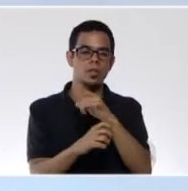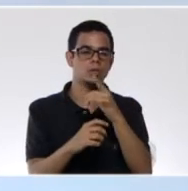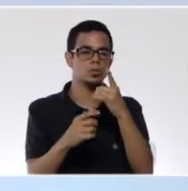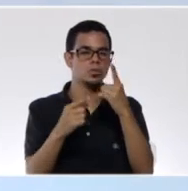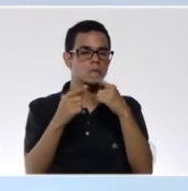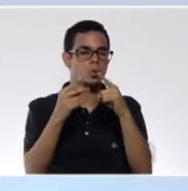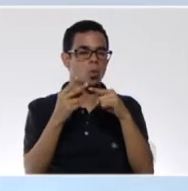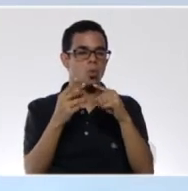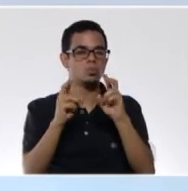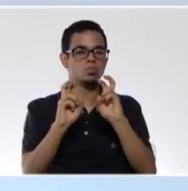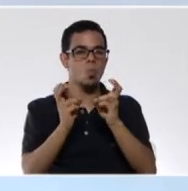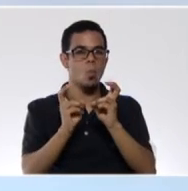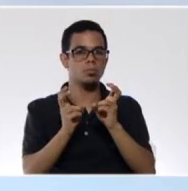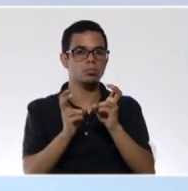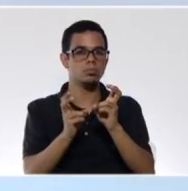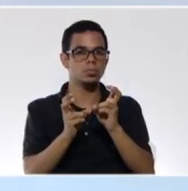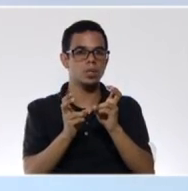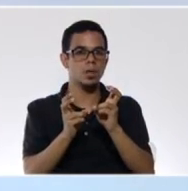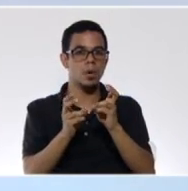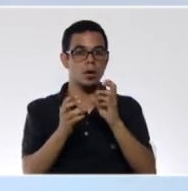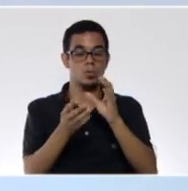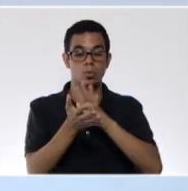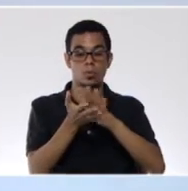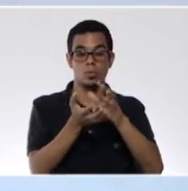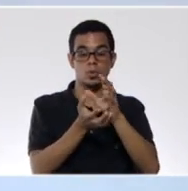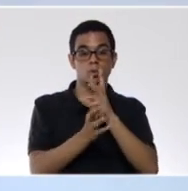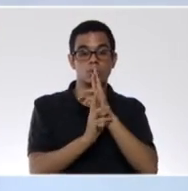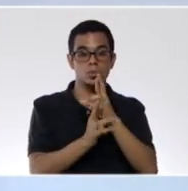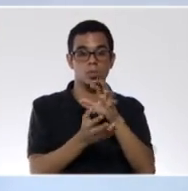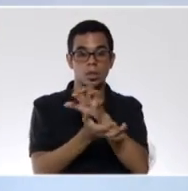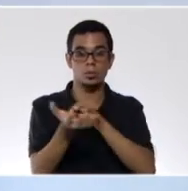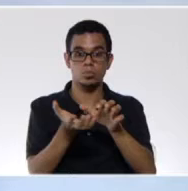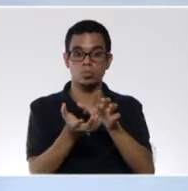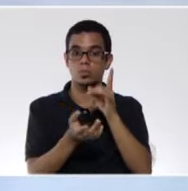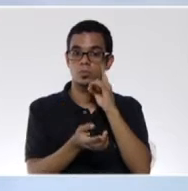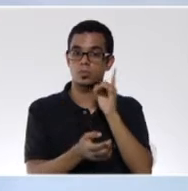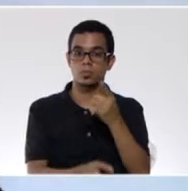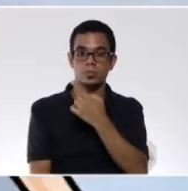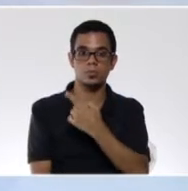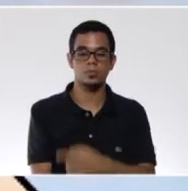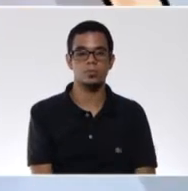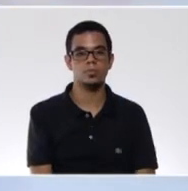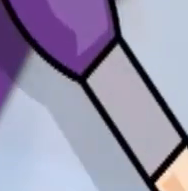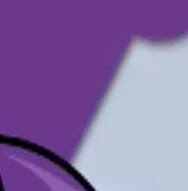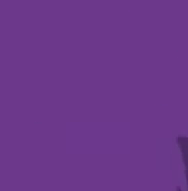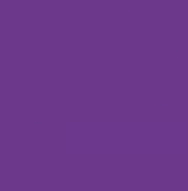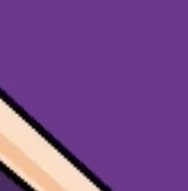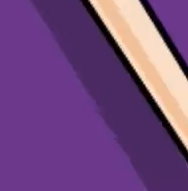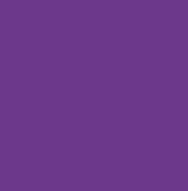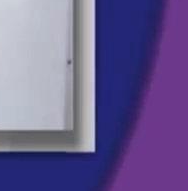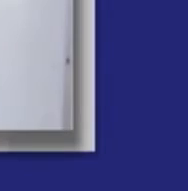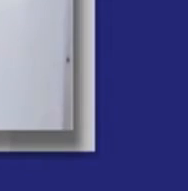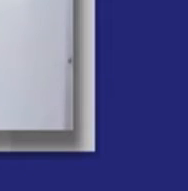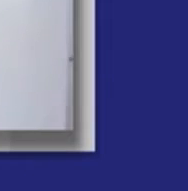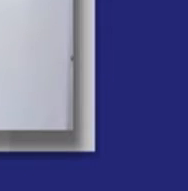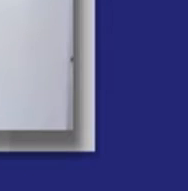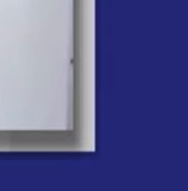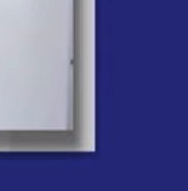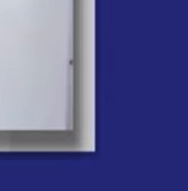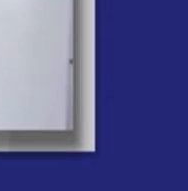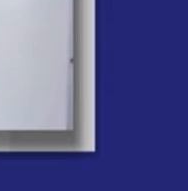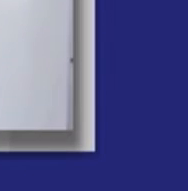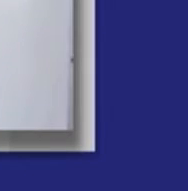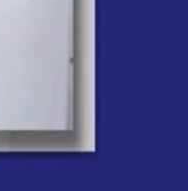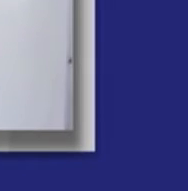y también a las operaciones con polinomios. Adelante, video. Buenos días, soy José